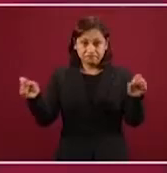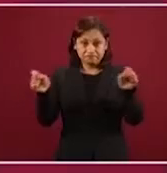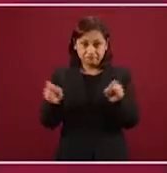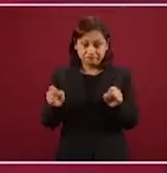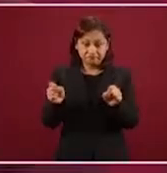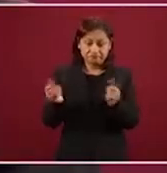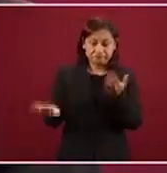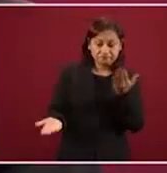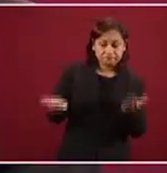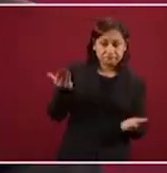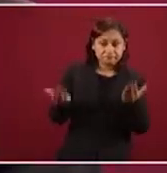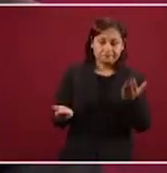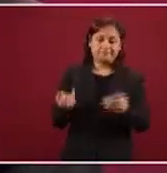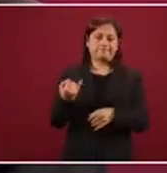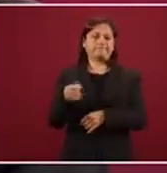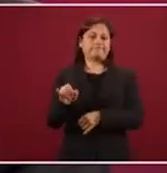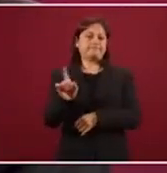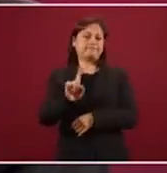La verdad,